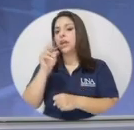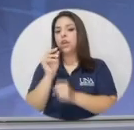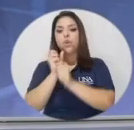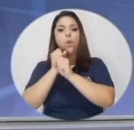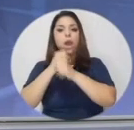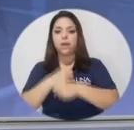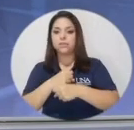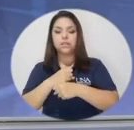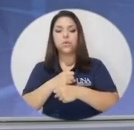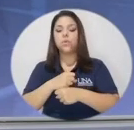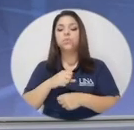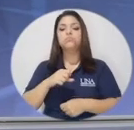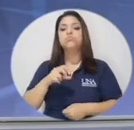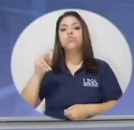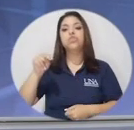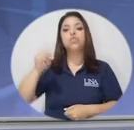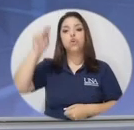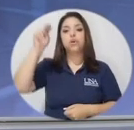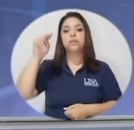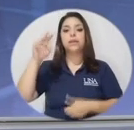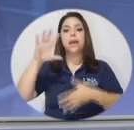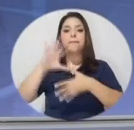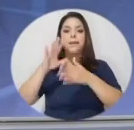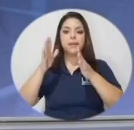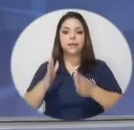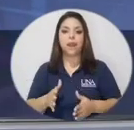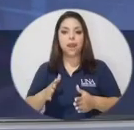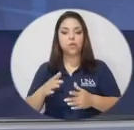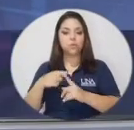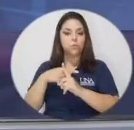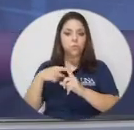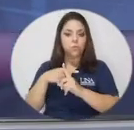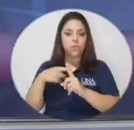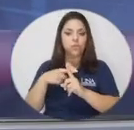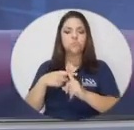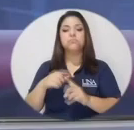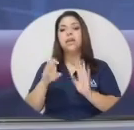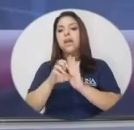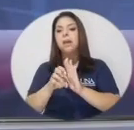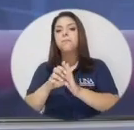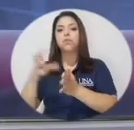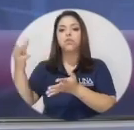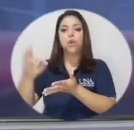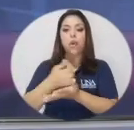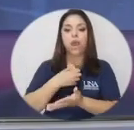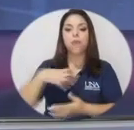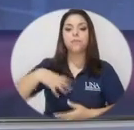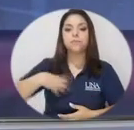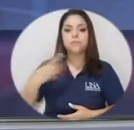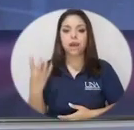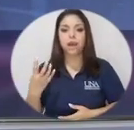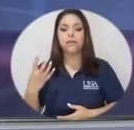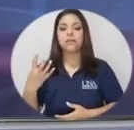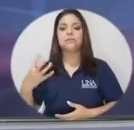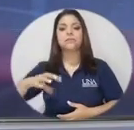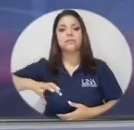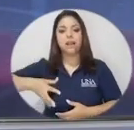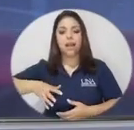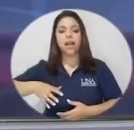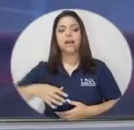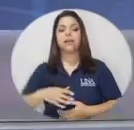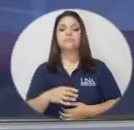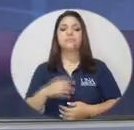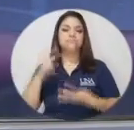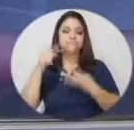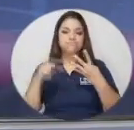Son trabajos que no lo hace el norteamericano promedio. Siempre habrá gente para las cosechas de manzanas, las